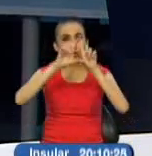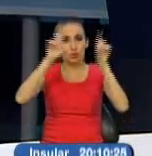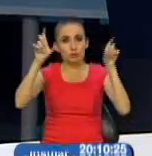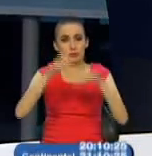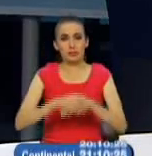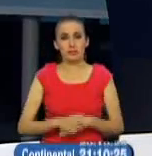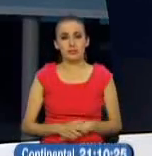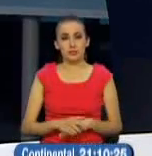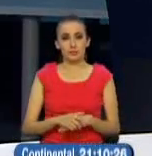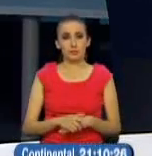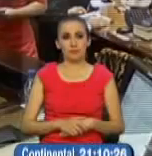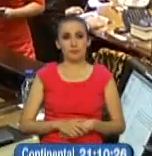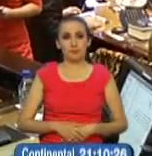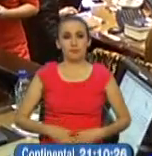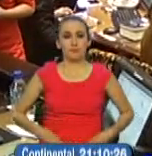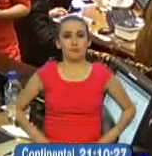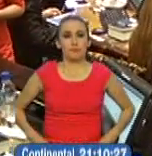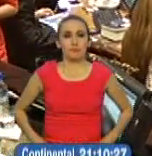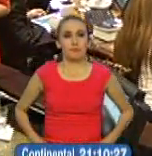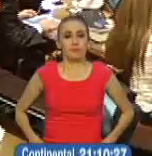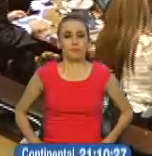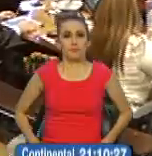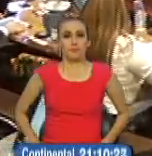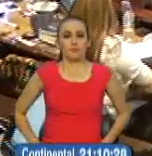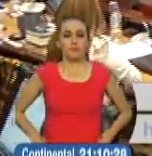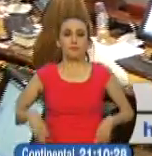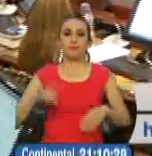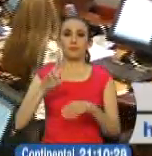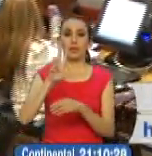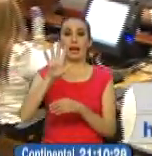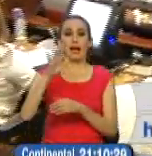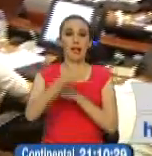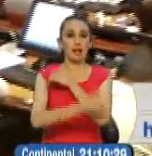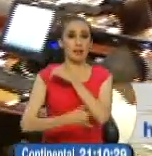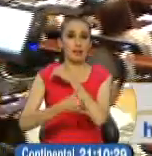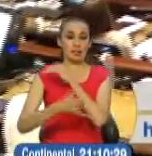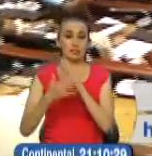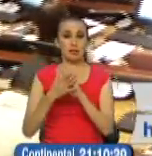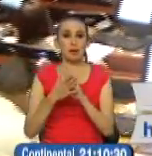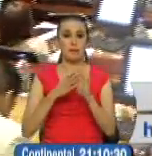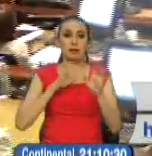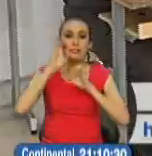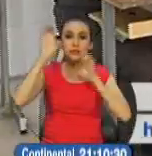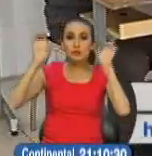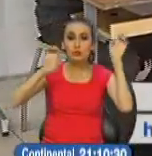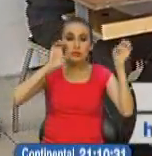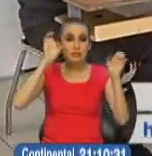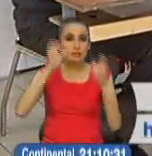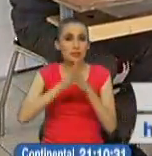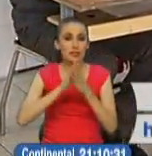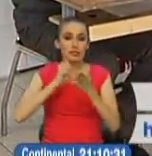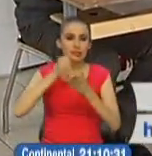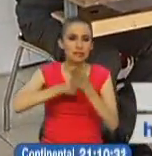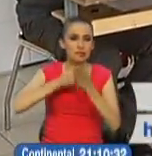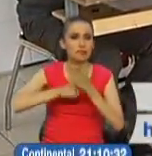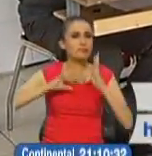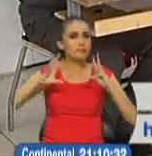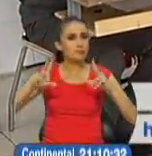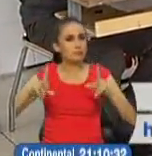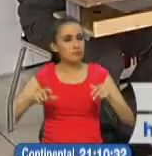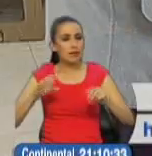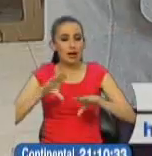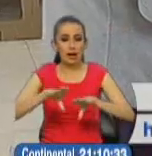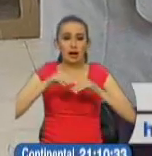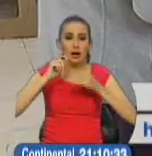paraísos fiscales. Para Alianza País, aprobar esta norma es un mecanismo para combatir la corrupción, además de que es un mandato popular aprobado